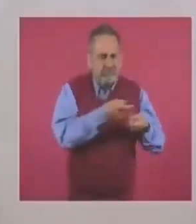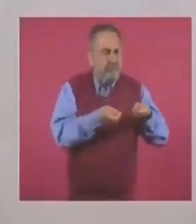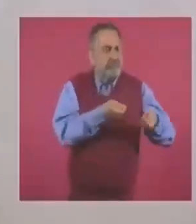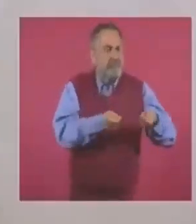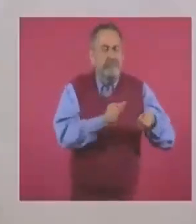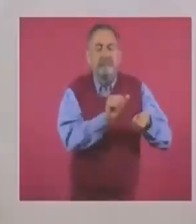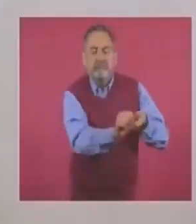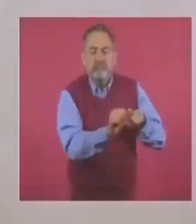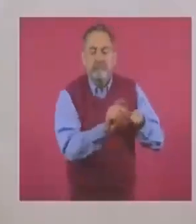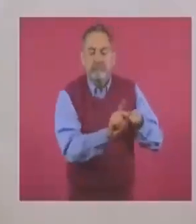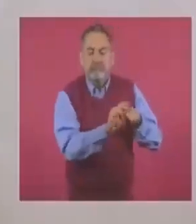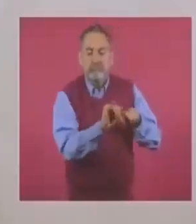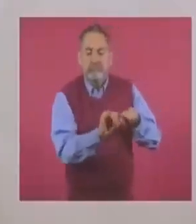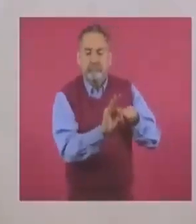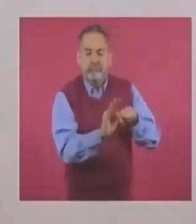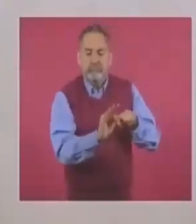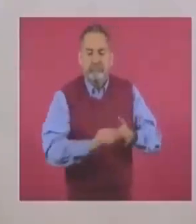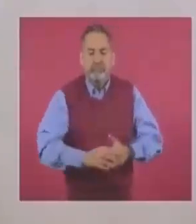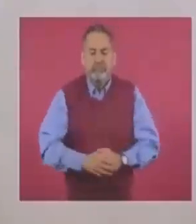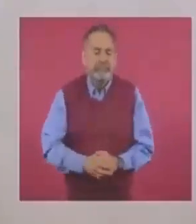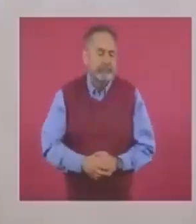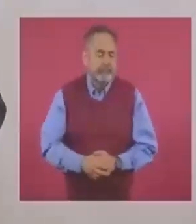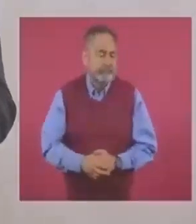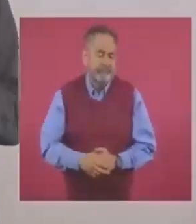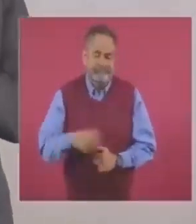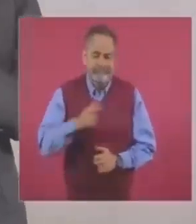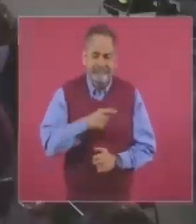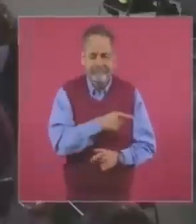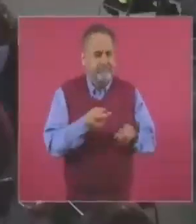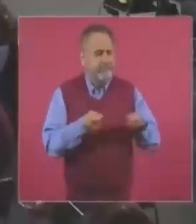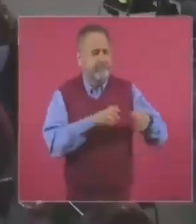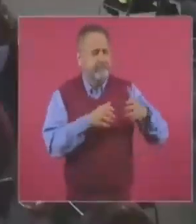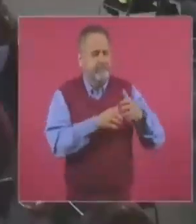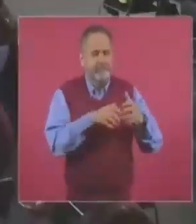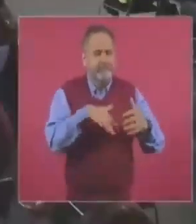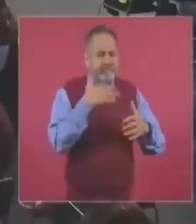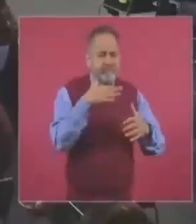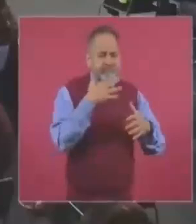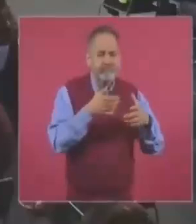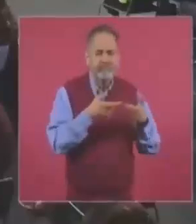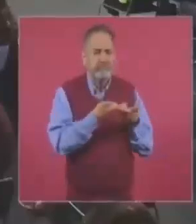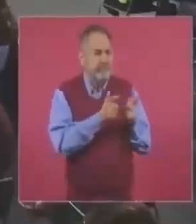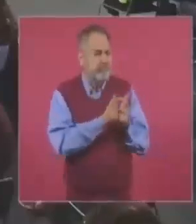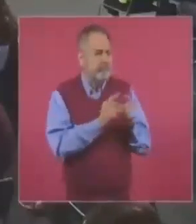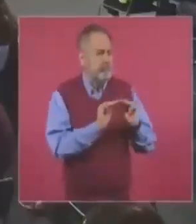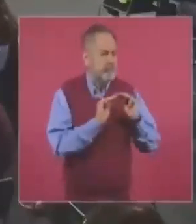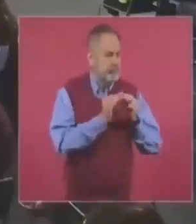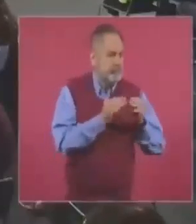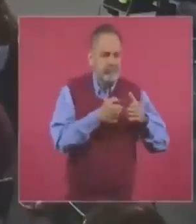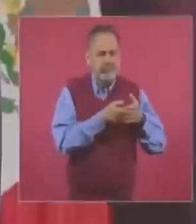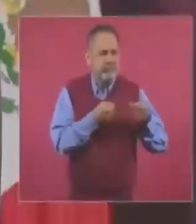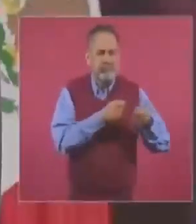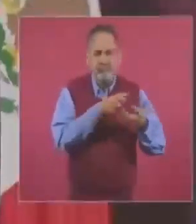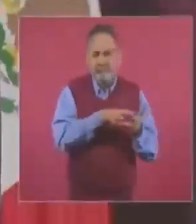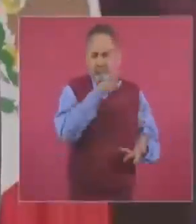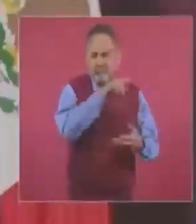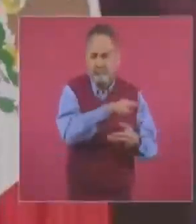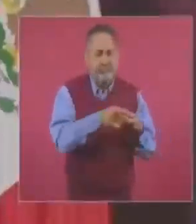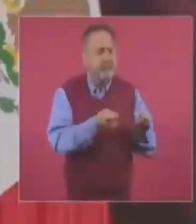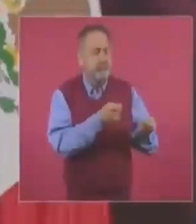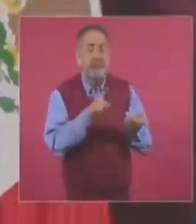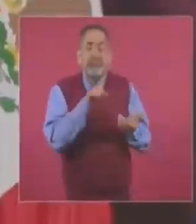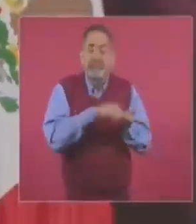López Obrador, como parte de esa respuesta, indicó que el pueblo de México pues al final no dejó